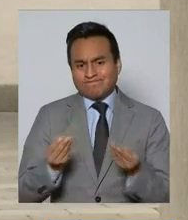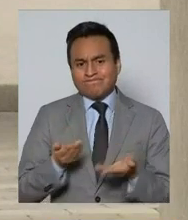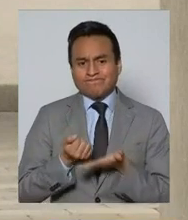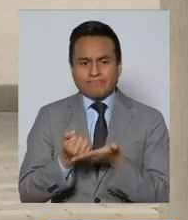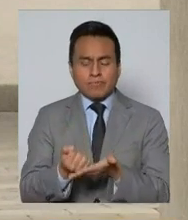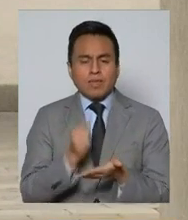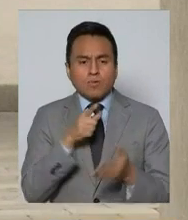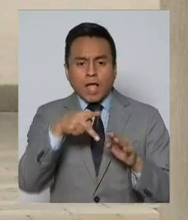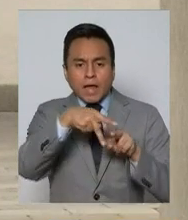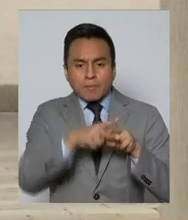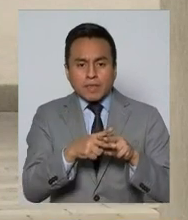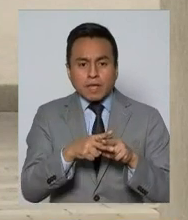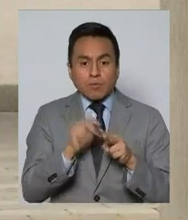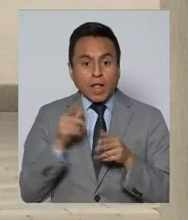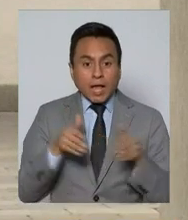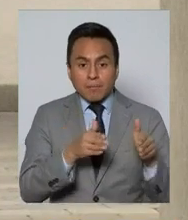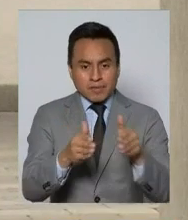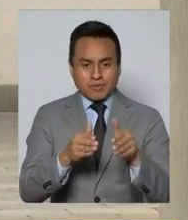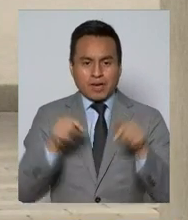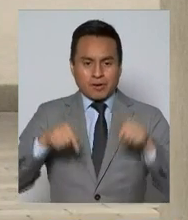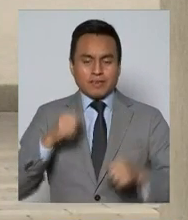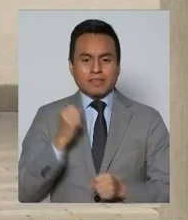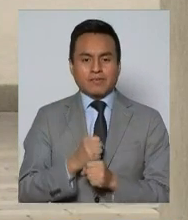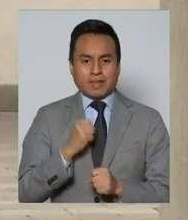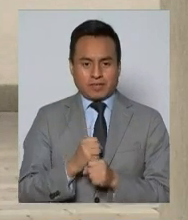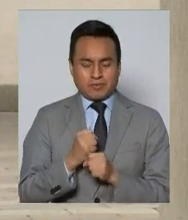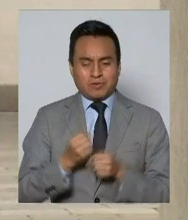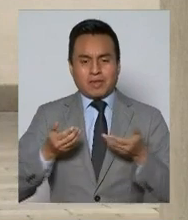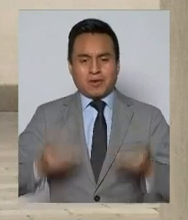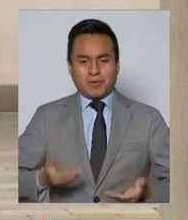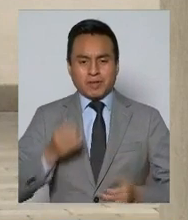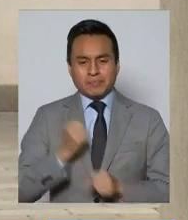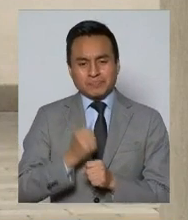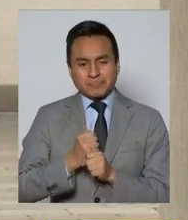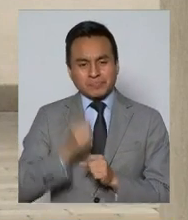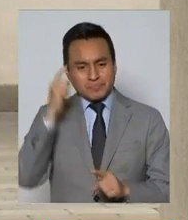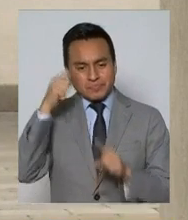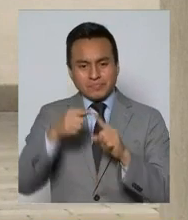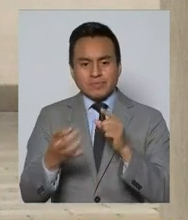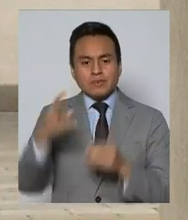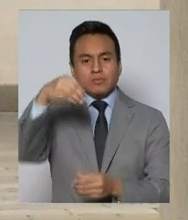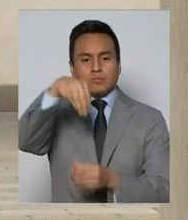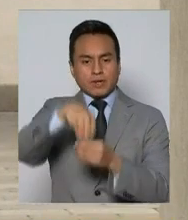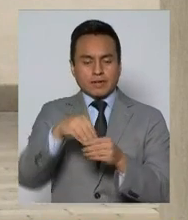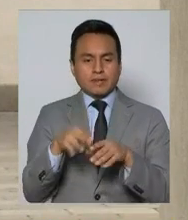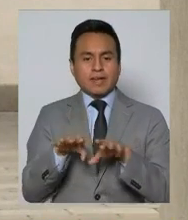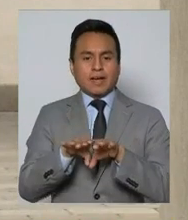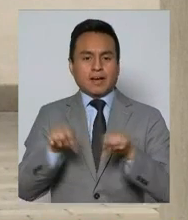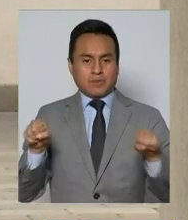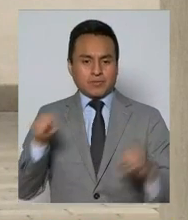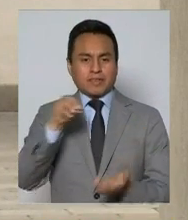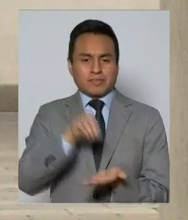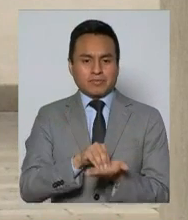es la herramienta y cuál es el camino? Eso es lo que se está trabajando hoy día para incorporarlo dentro de este gran acuerdo.